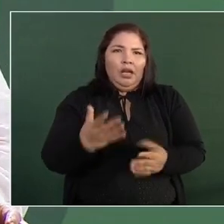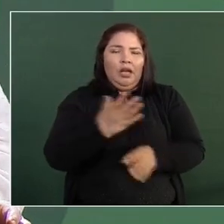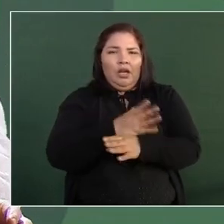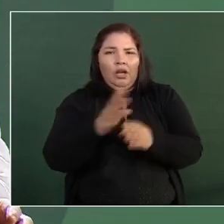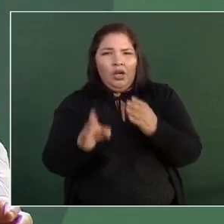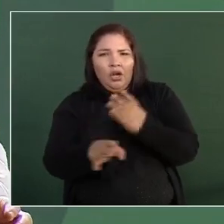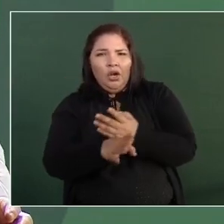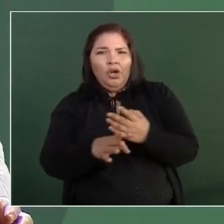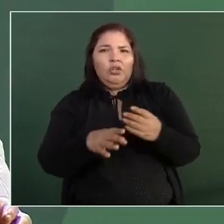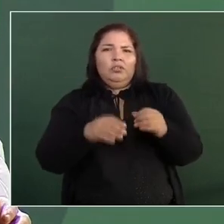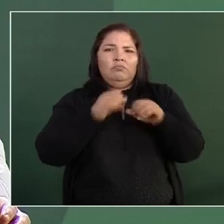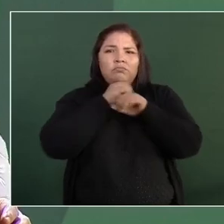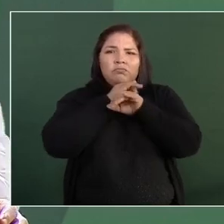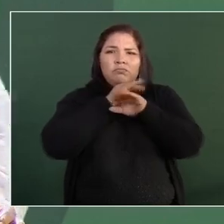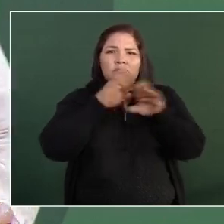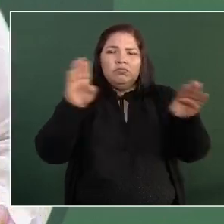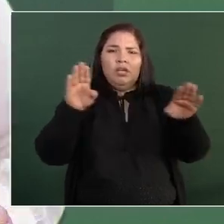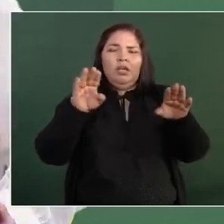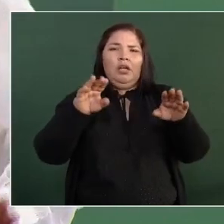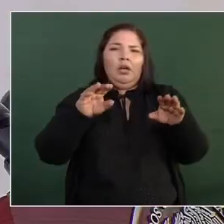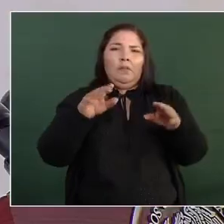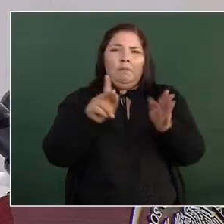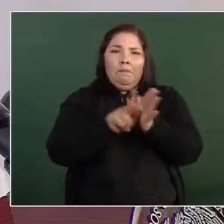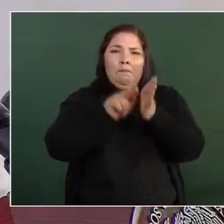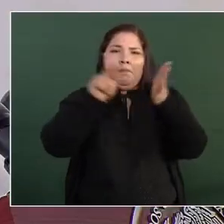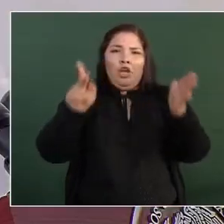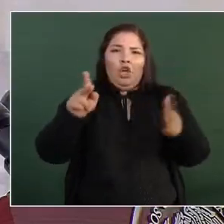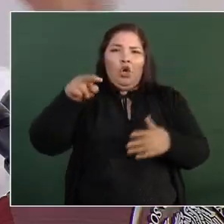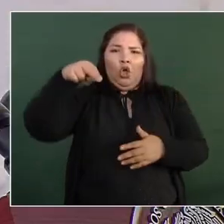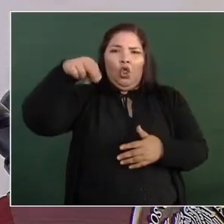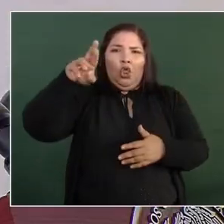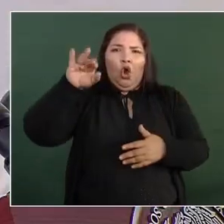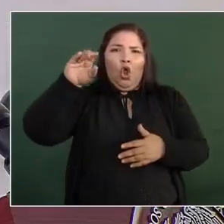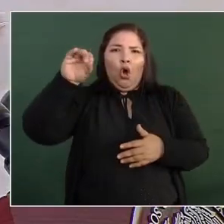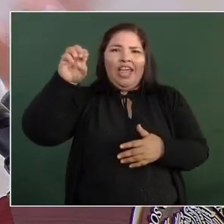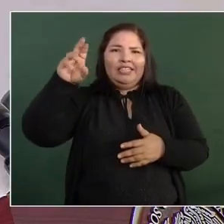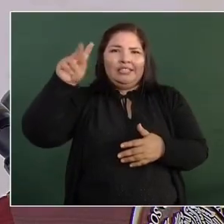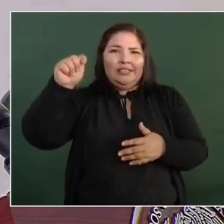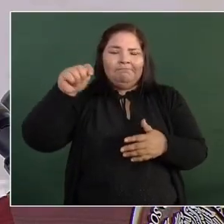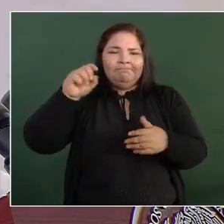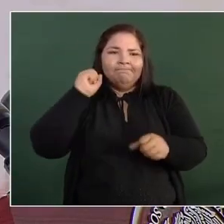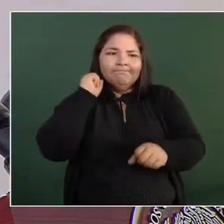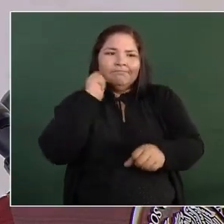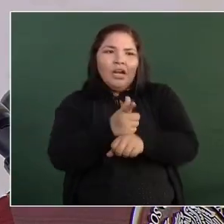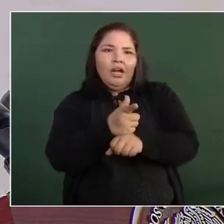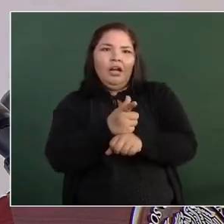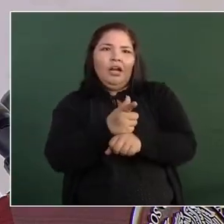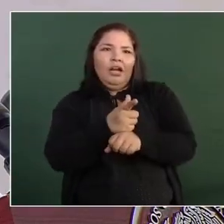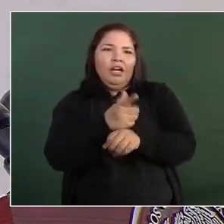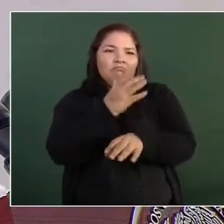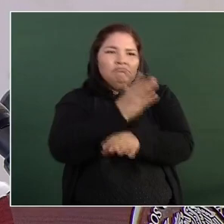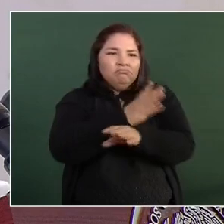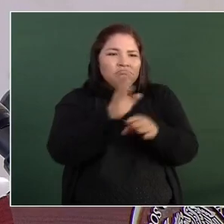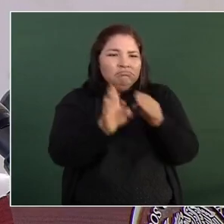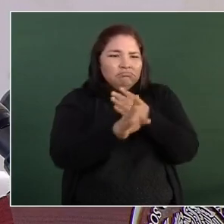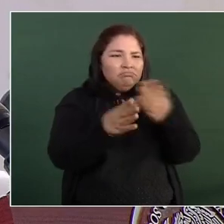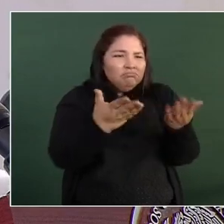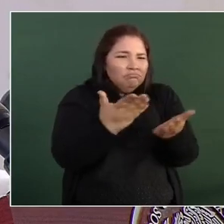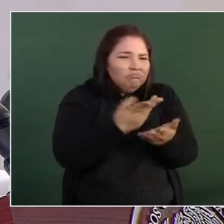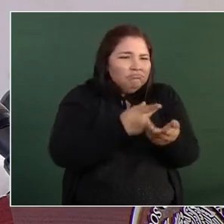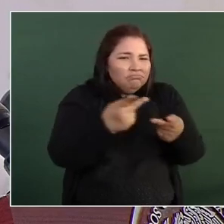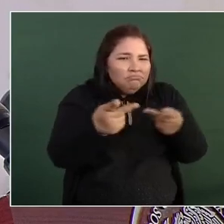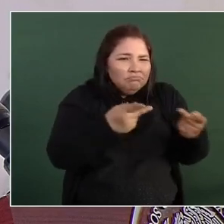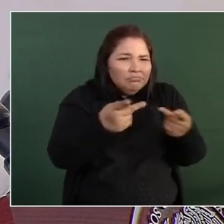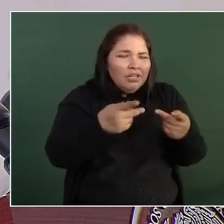reportajes realizados sobre todo por el periódico Noroeste, se descubrió una serie de manejos muy turbios en